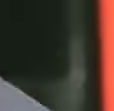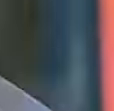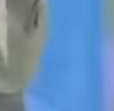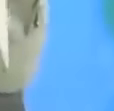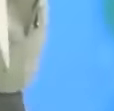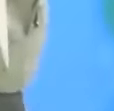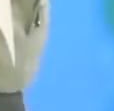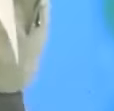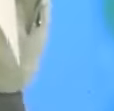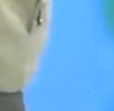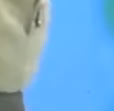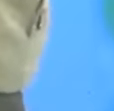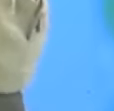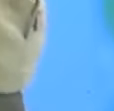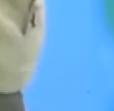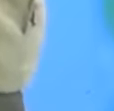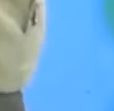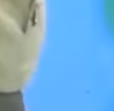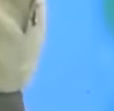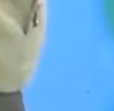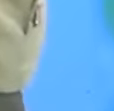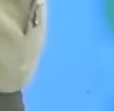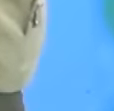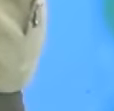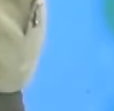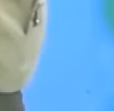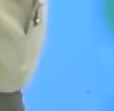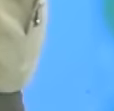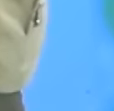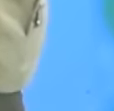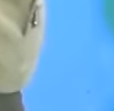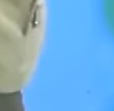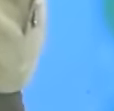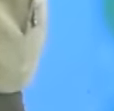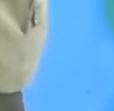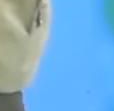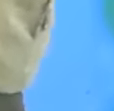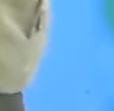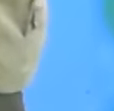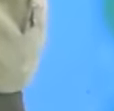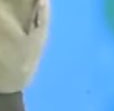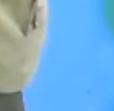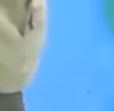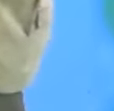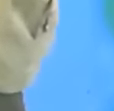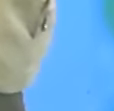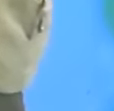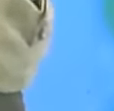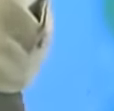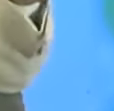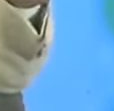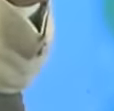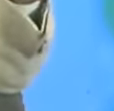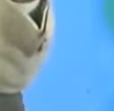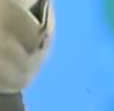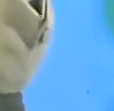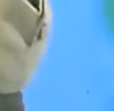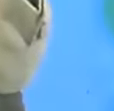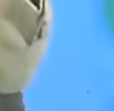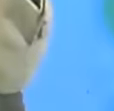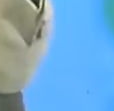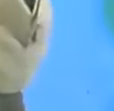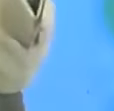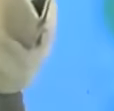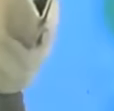sanciones que son los que siempre se arrodillan frente a los designios de los imperios se británico sea alemán y ahora el Imperio